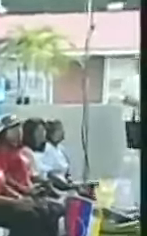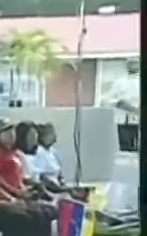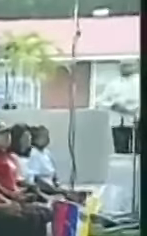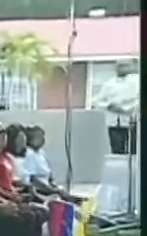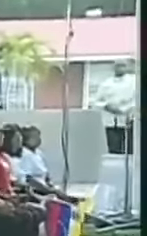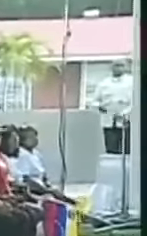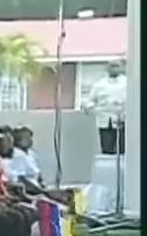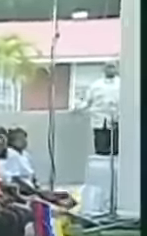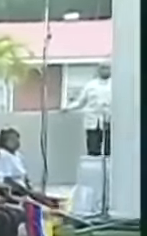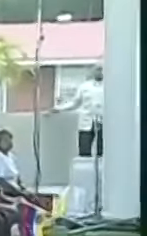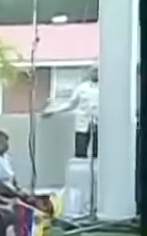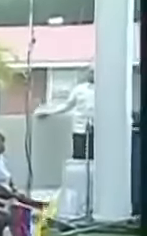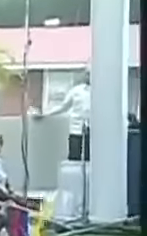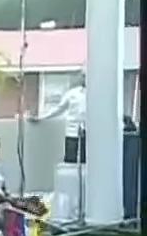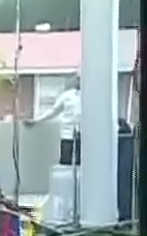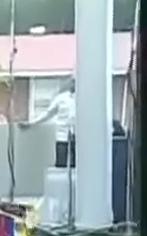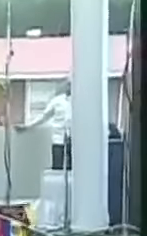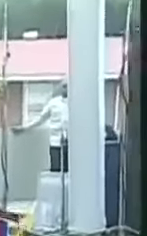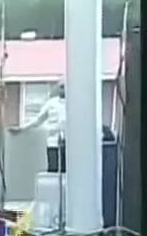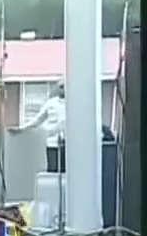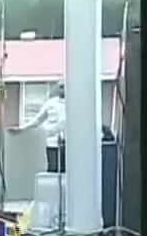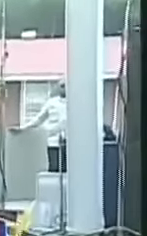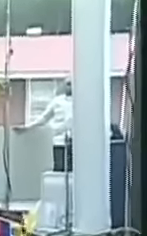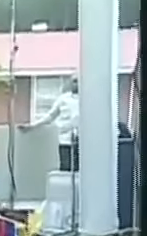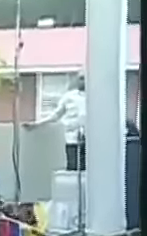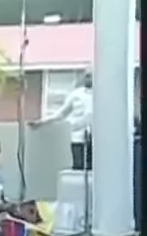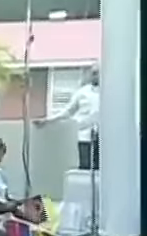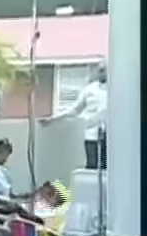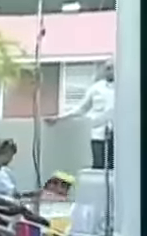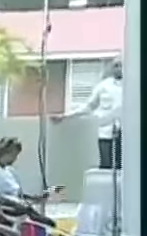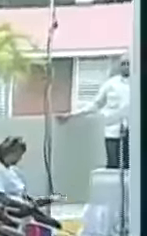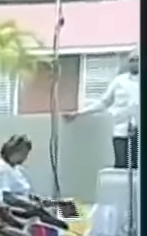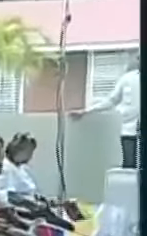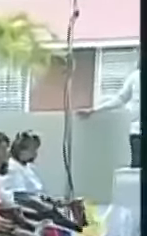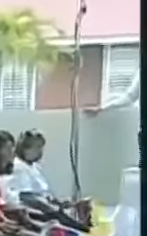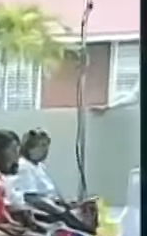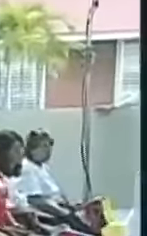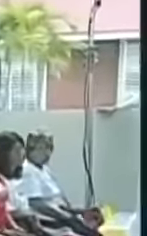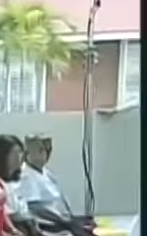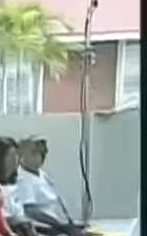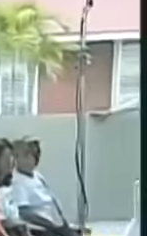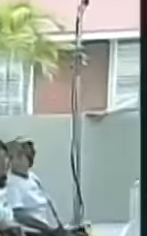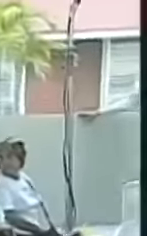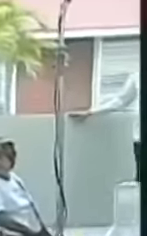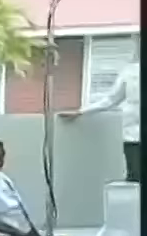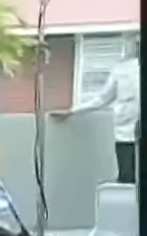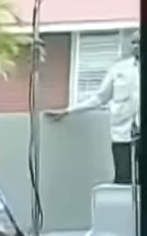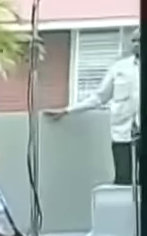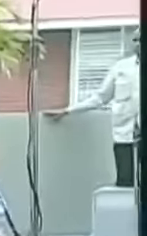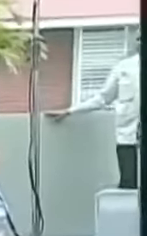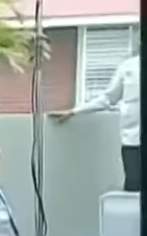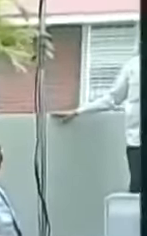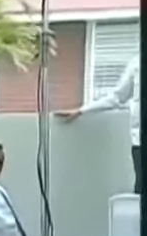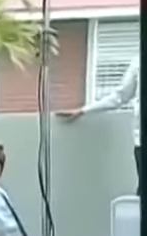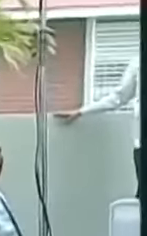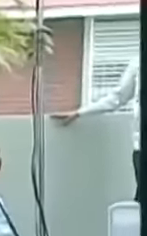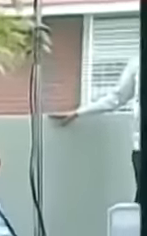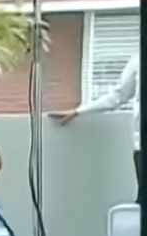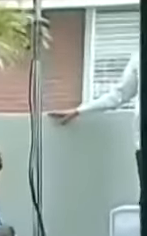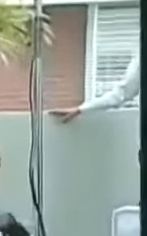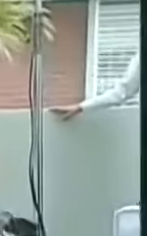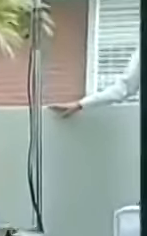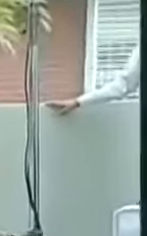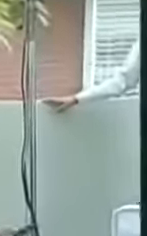Pascua, Pascua. Feliz Navidad a todas y a todos. Un abrazo a toda la